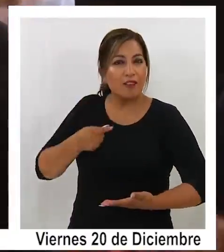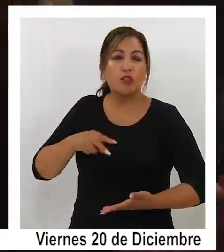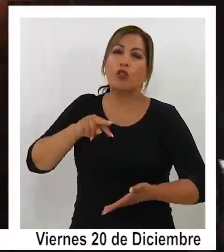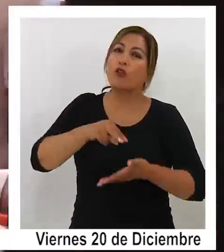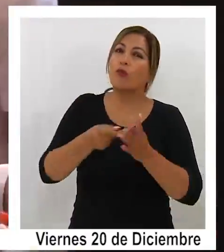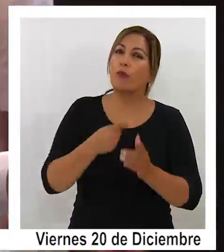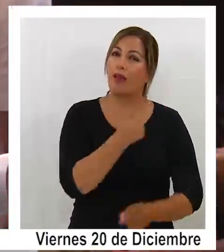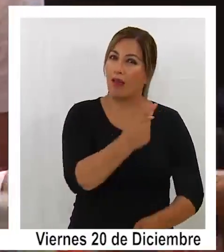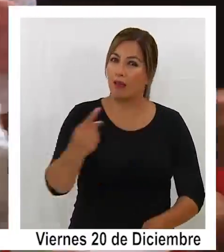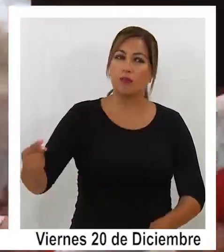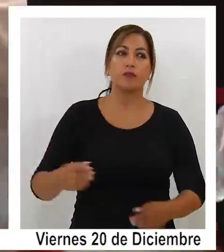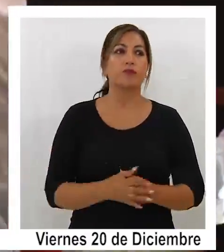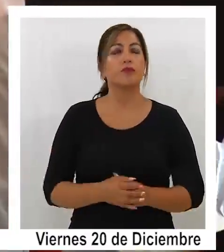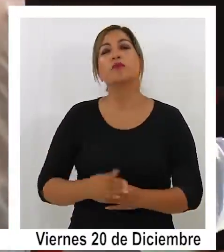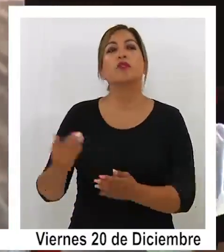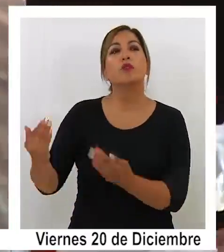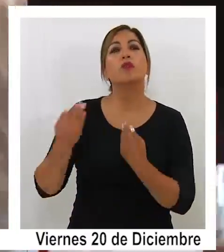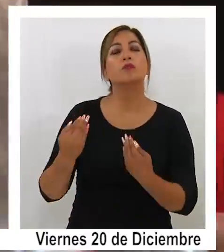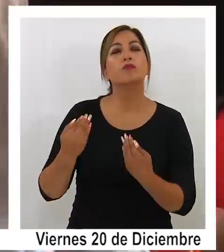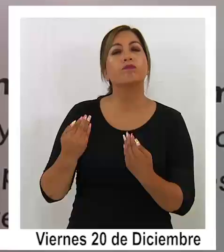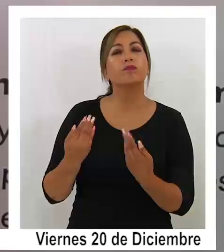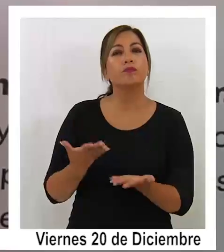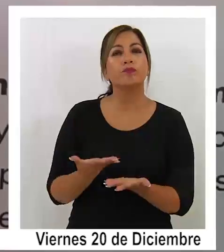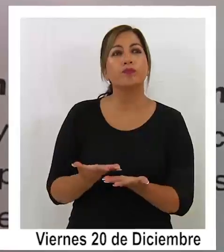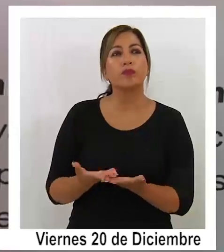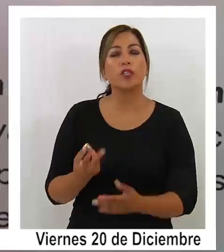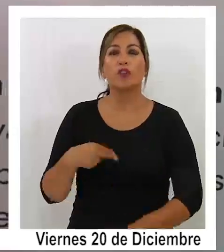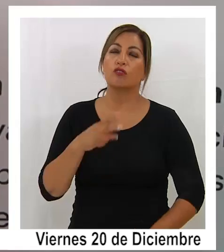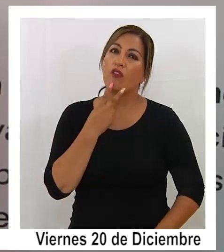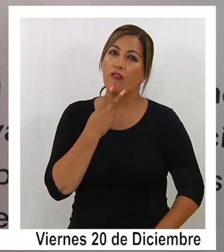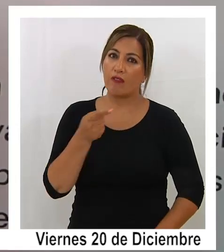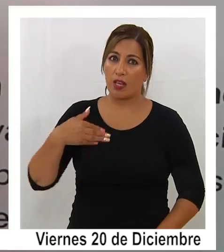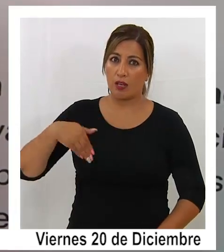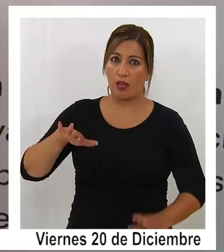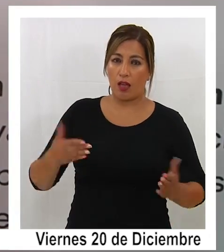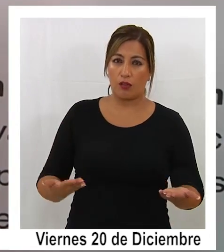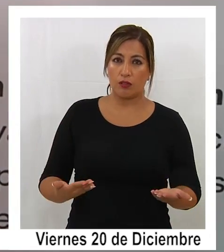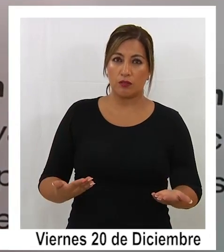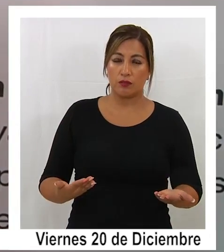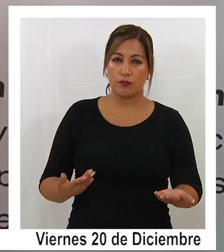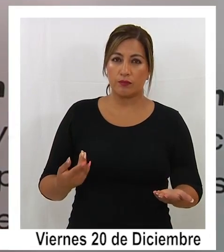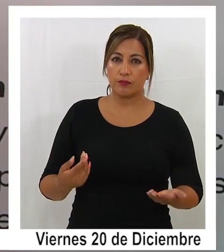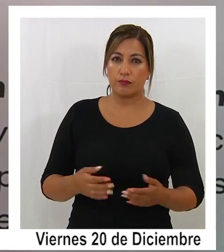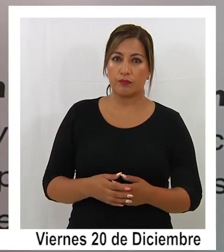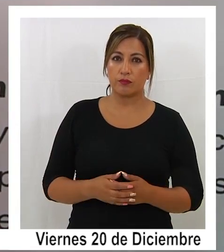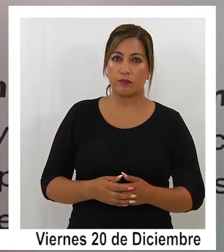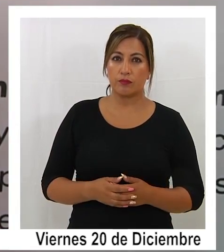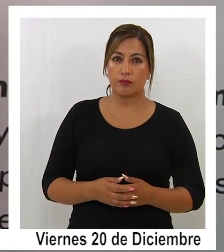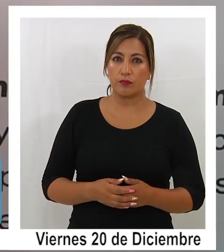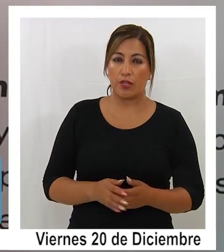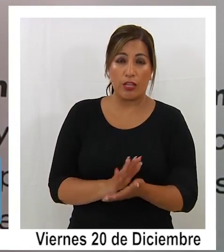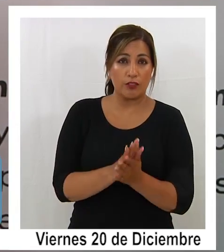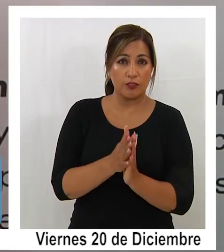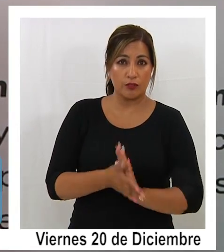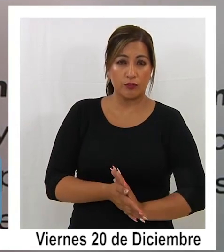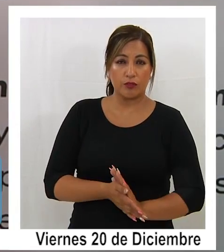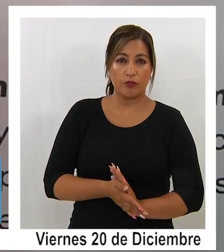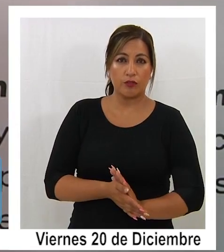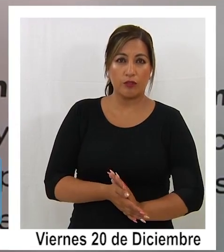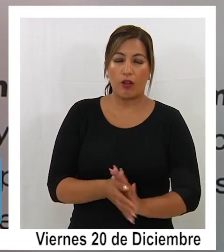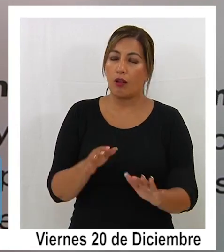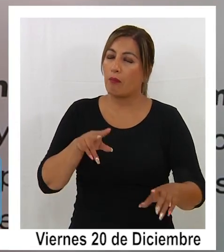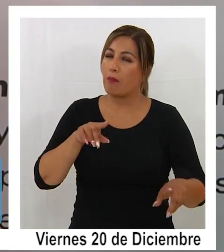evaluación del daño de cada caso. Nos ayuda a superar un poco este mal rato que nos tocó vivir en este cortito tiempo que estuvo bastante intenso